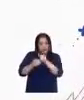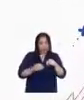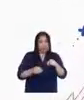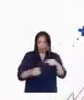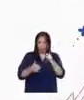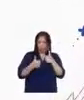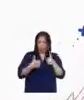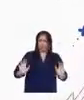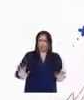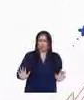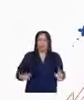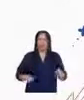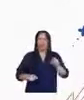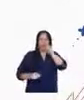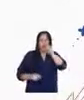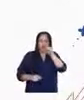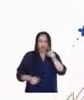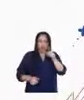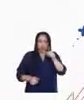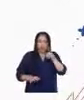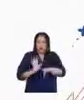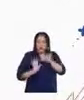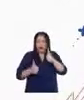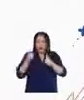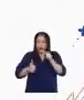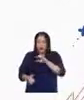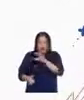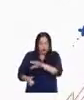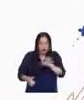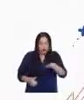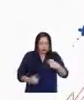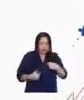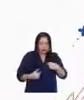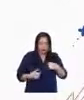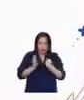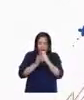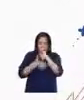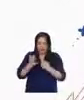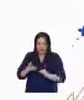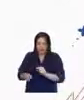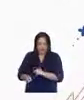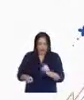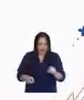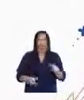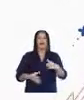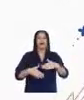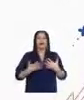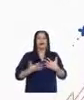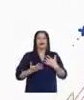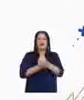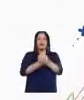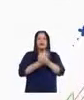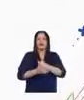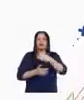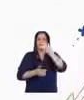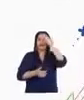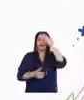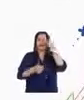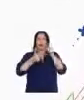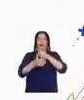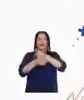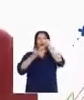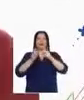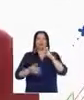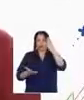mal. Identificar cuáles son nos ayuda a descubrir quiénes somos y qué queremos ser.